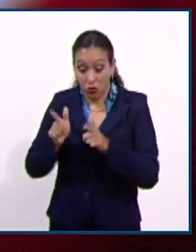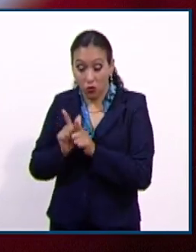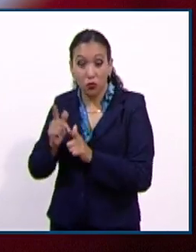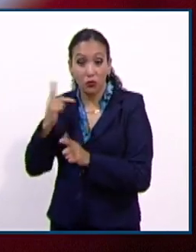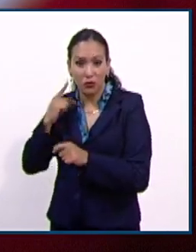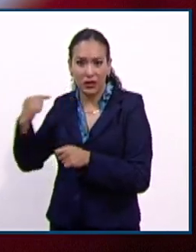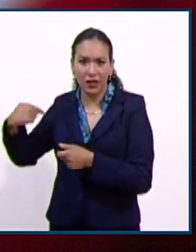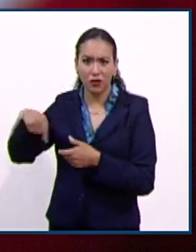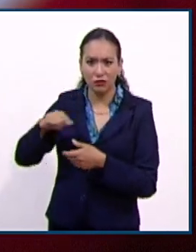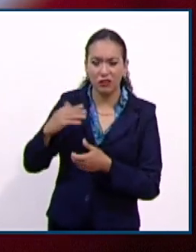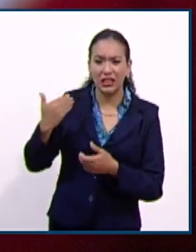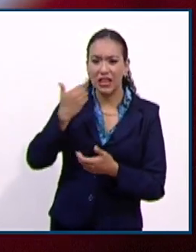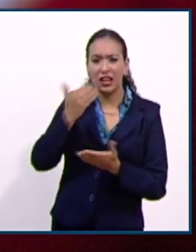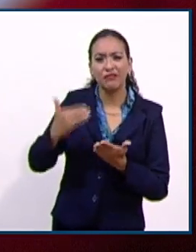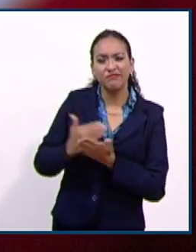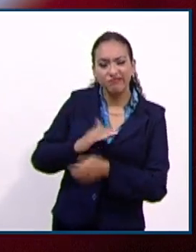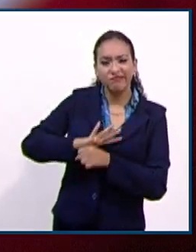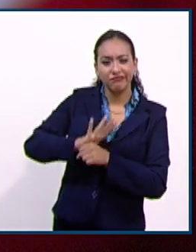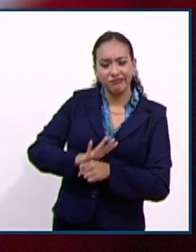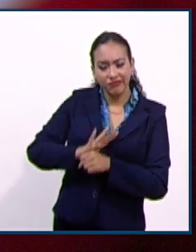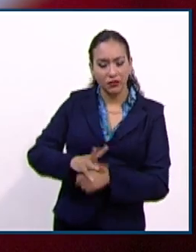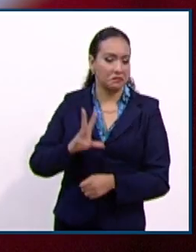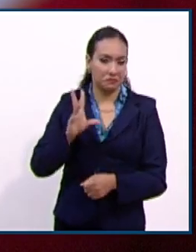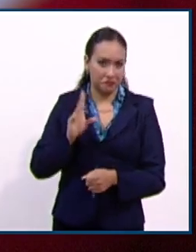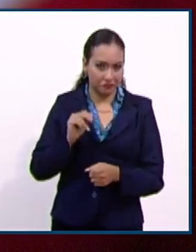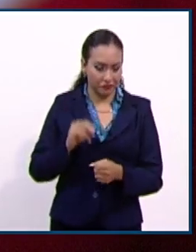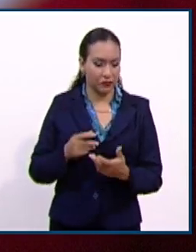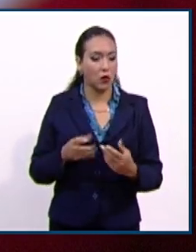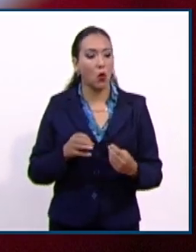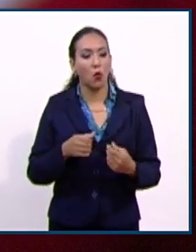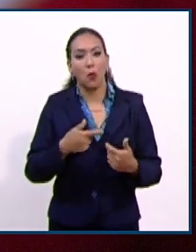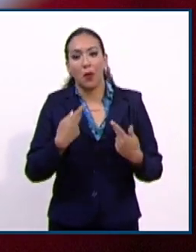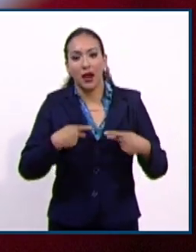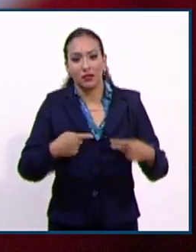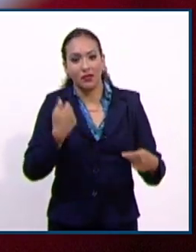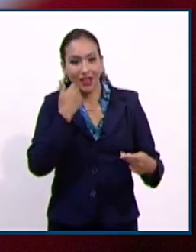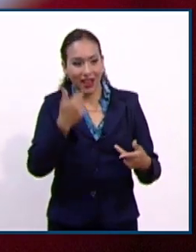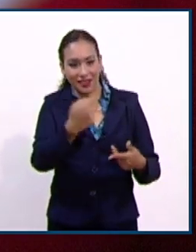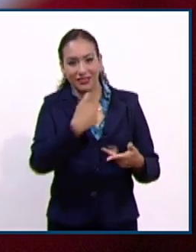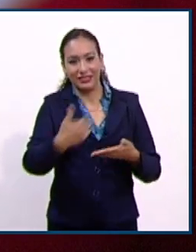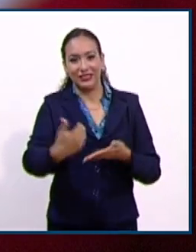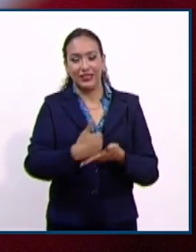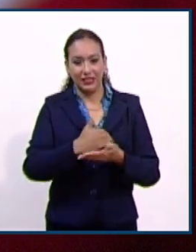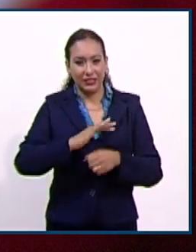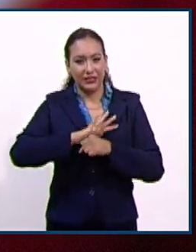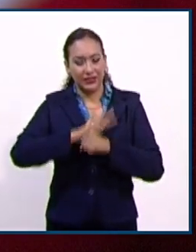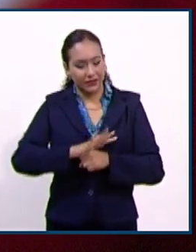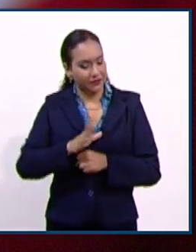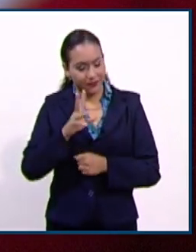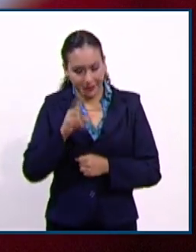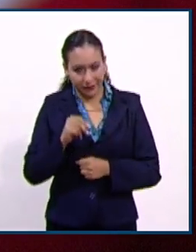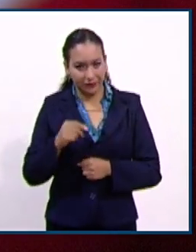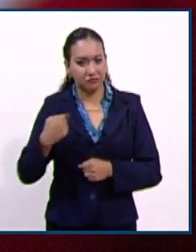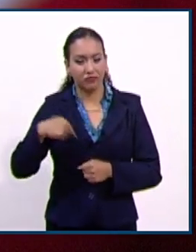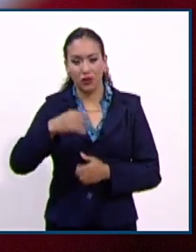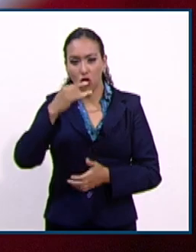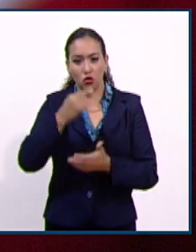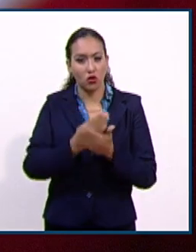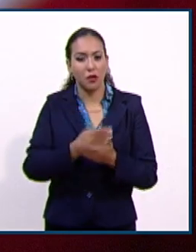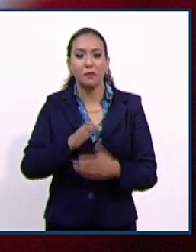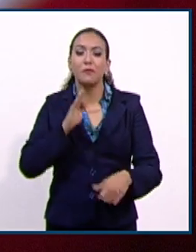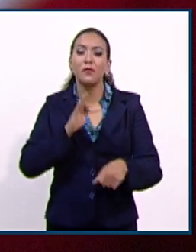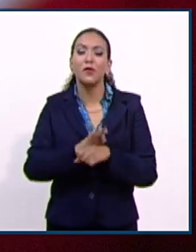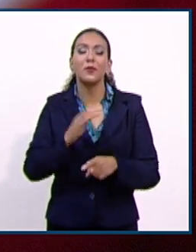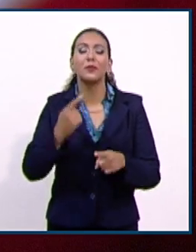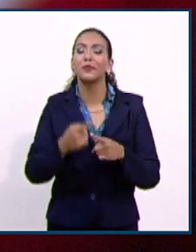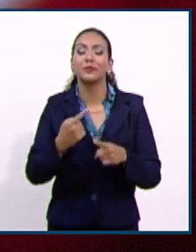de grupos sociales y de ninguna otra parámetro más que los derechos de las personas